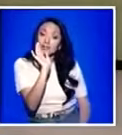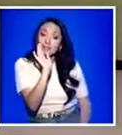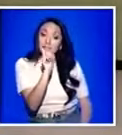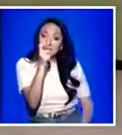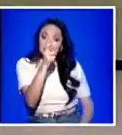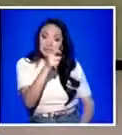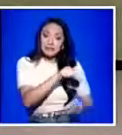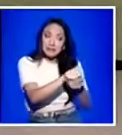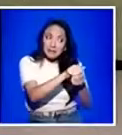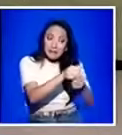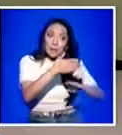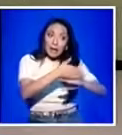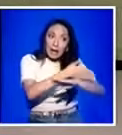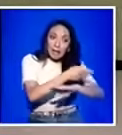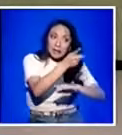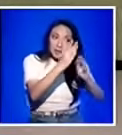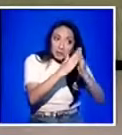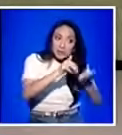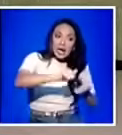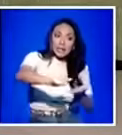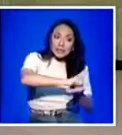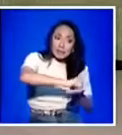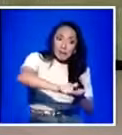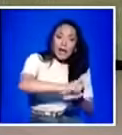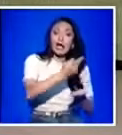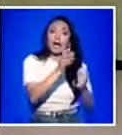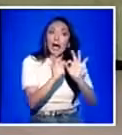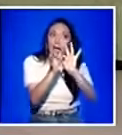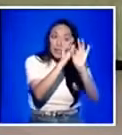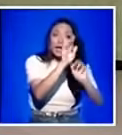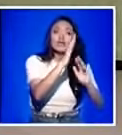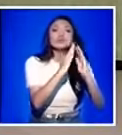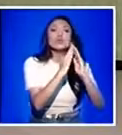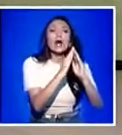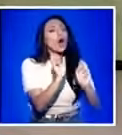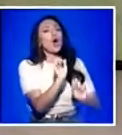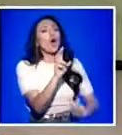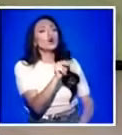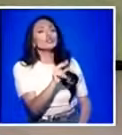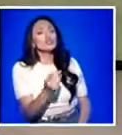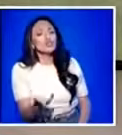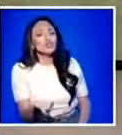que lavar antes? ¿Tenís que planchar? ¿Tenís que arreglar o no?